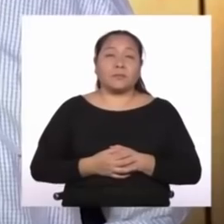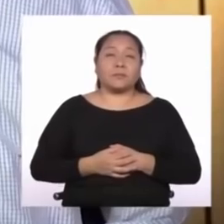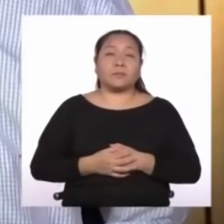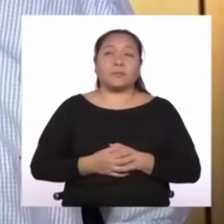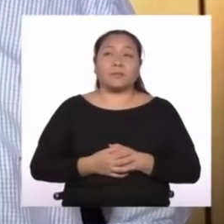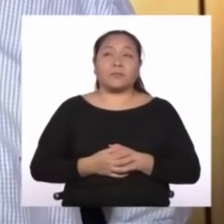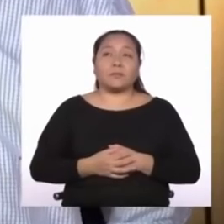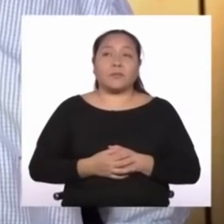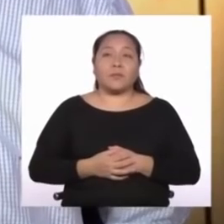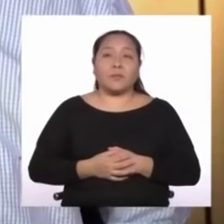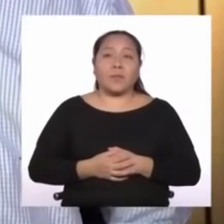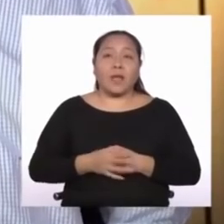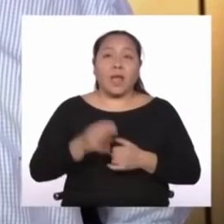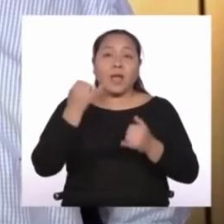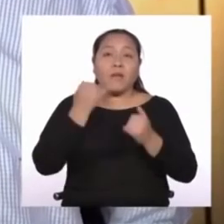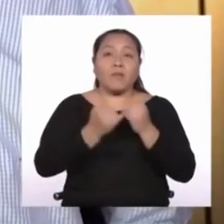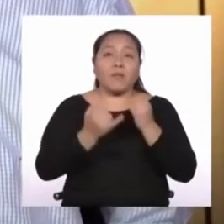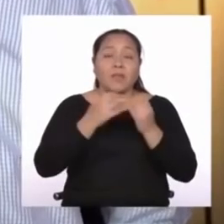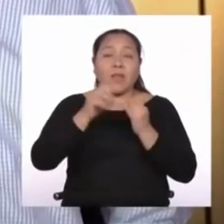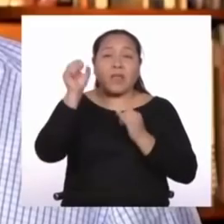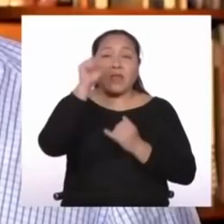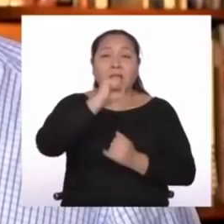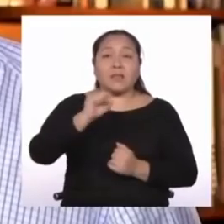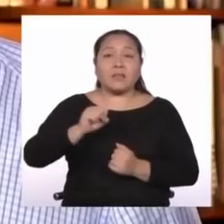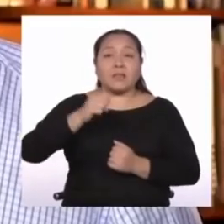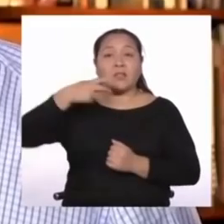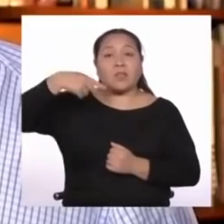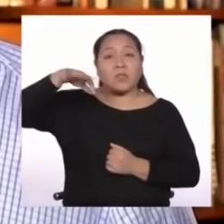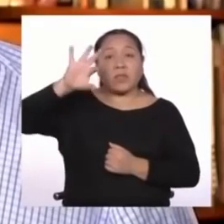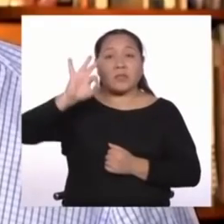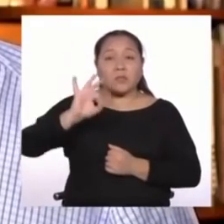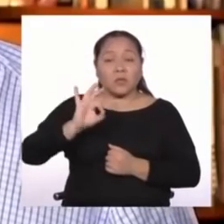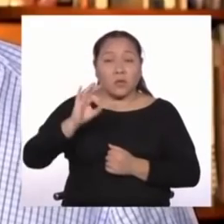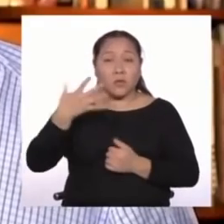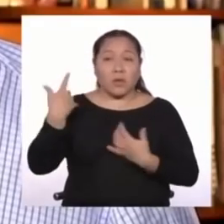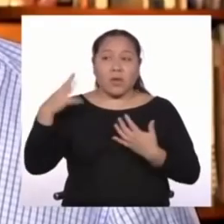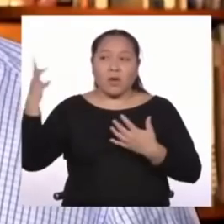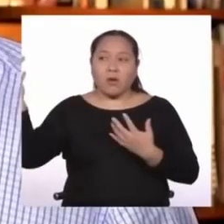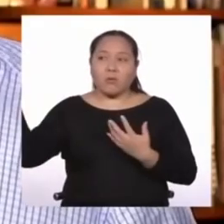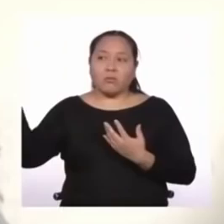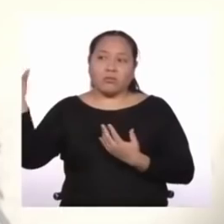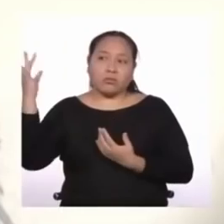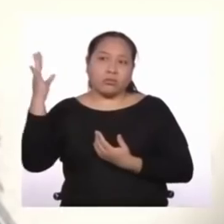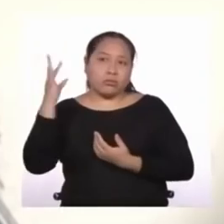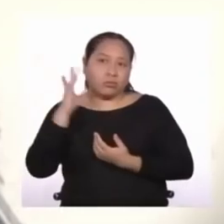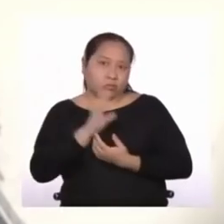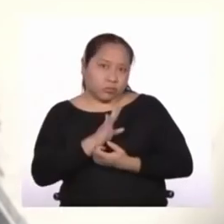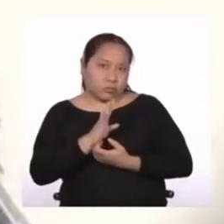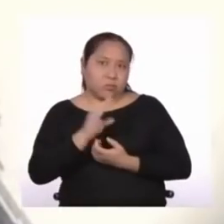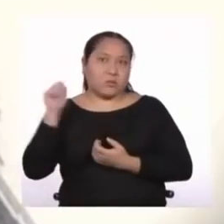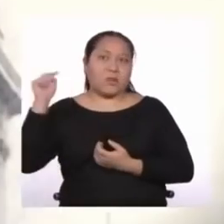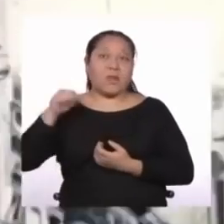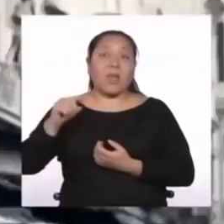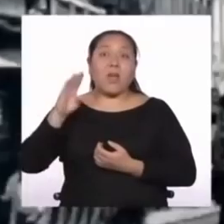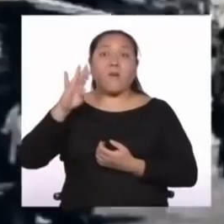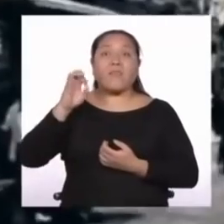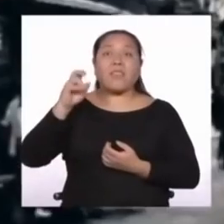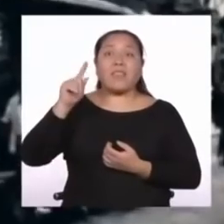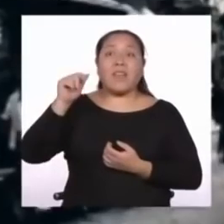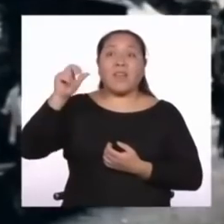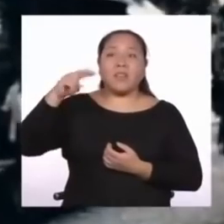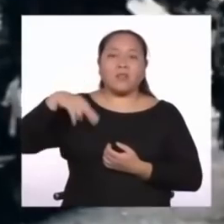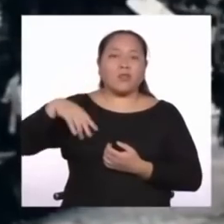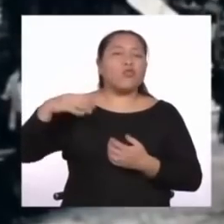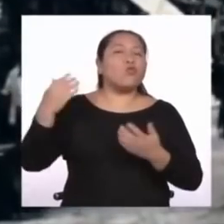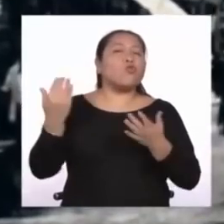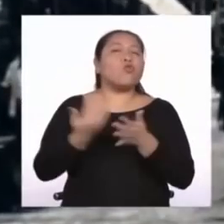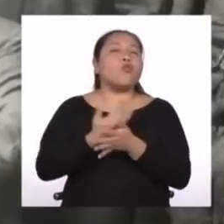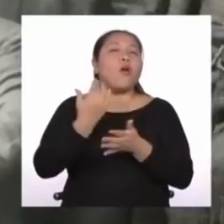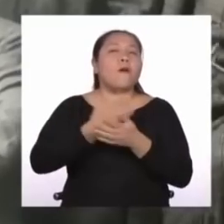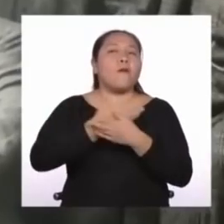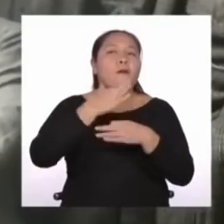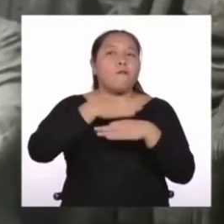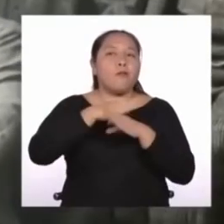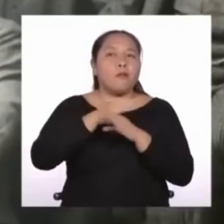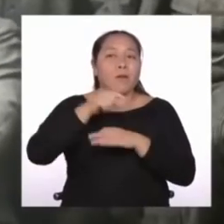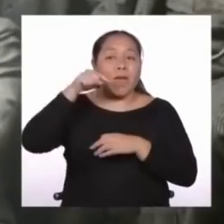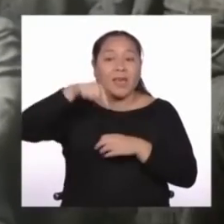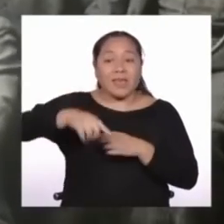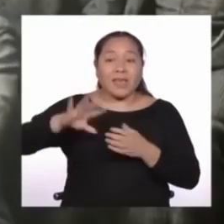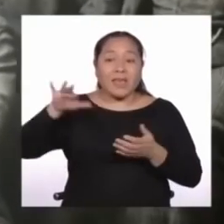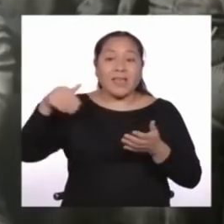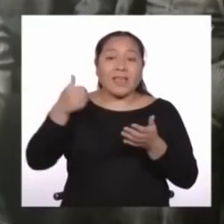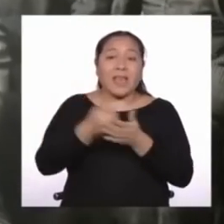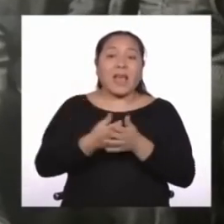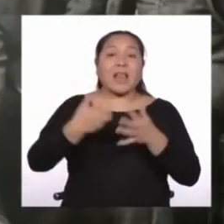A finales del siglo XIX, la migración británica adquiere un nuevo aire y en este periodo es que llegan las